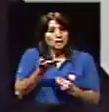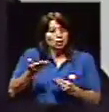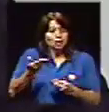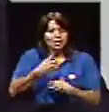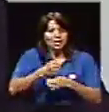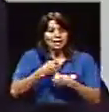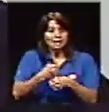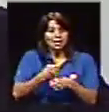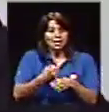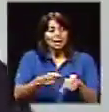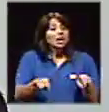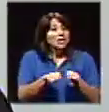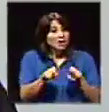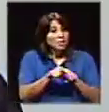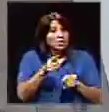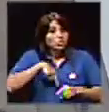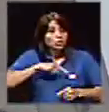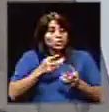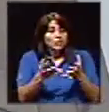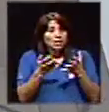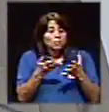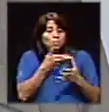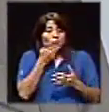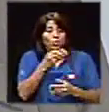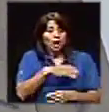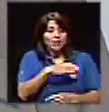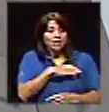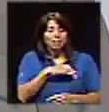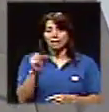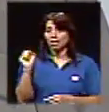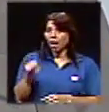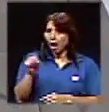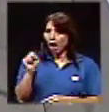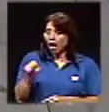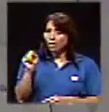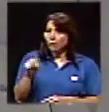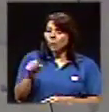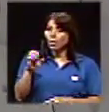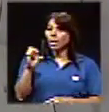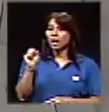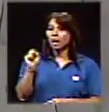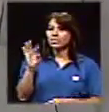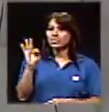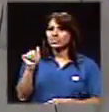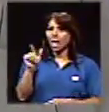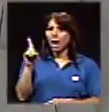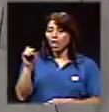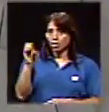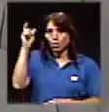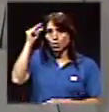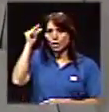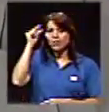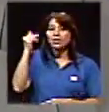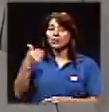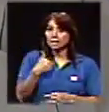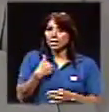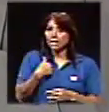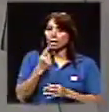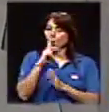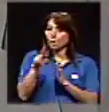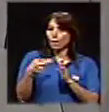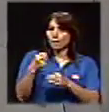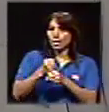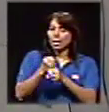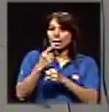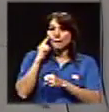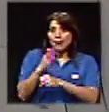bien, las vamos a querer de mejor calidad. Claro, claro, el Estado tiene un papel para mejorar lo que ya tenemos y don Juan